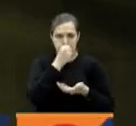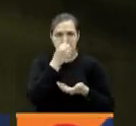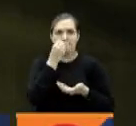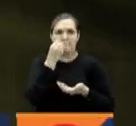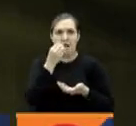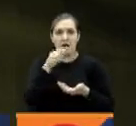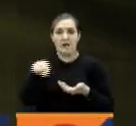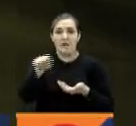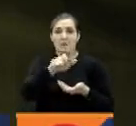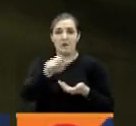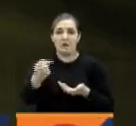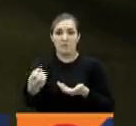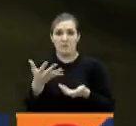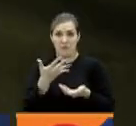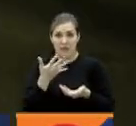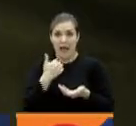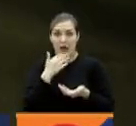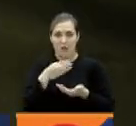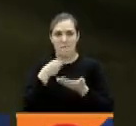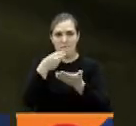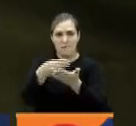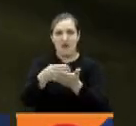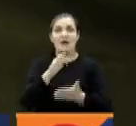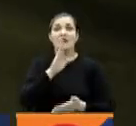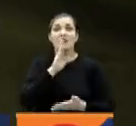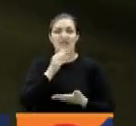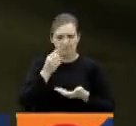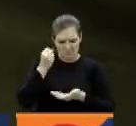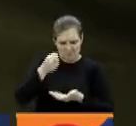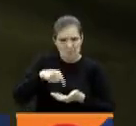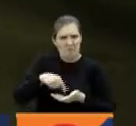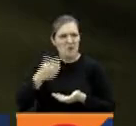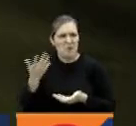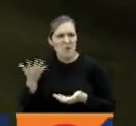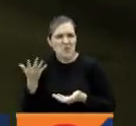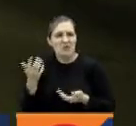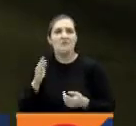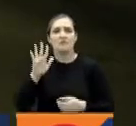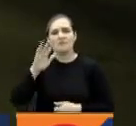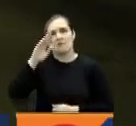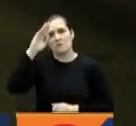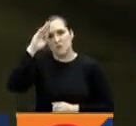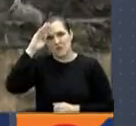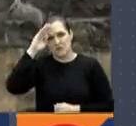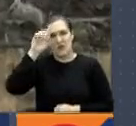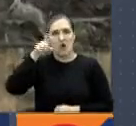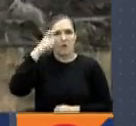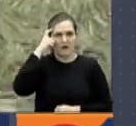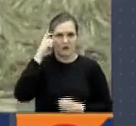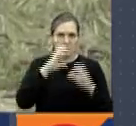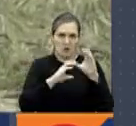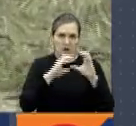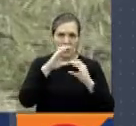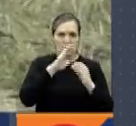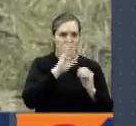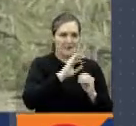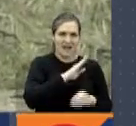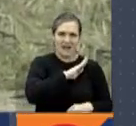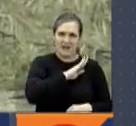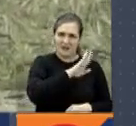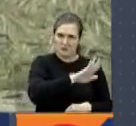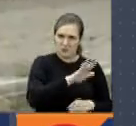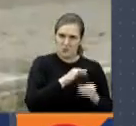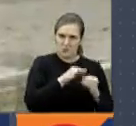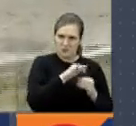policía, de la gobernación de aquí, del departamento del Cauca y por supuesto de las autoridades de aquí del municipio de Padilla. De acuerdo también al término